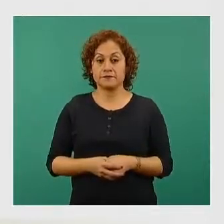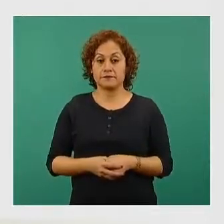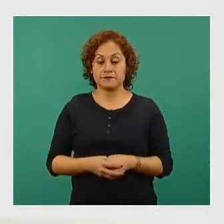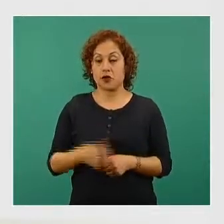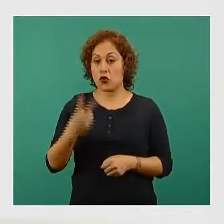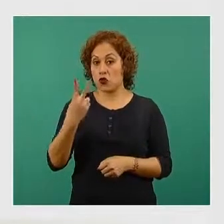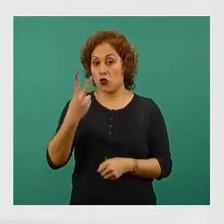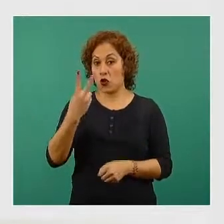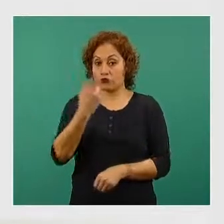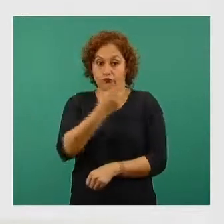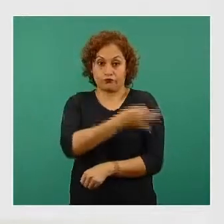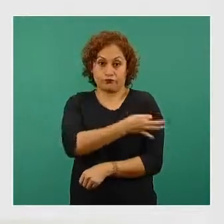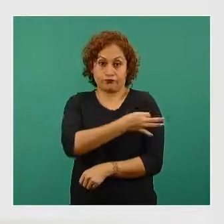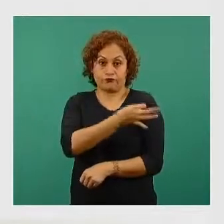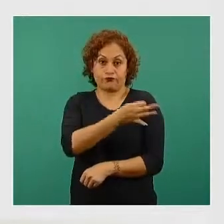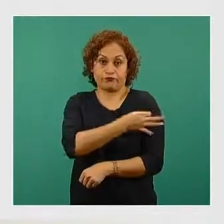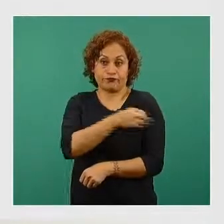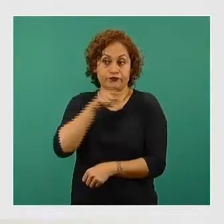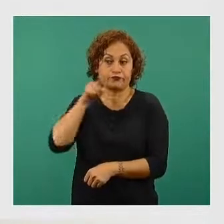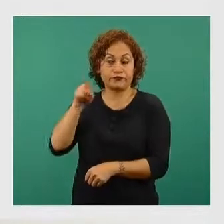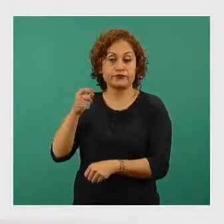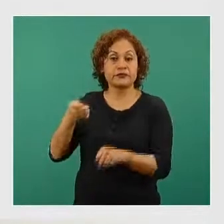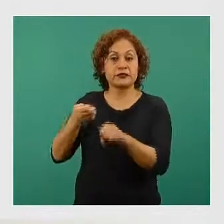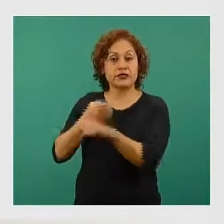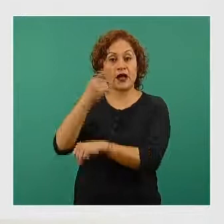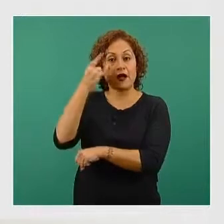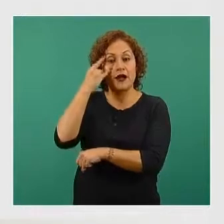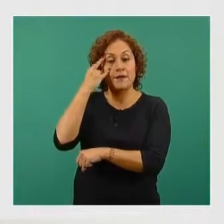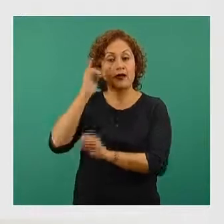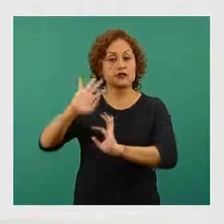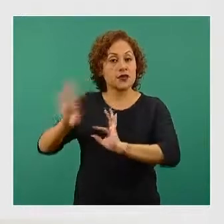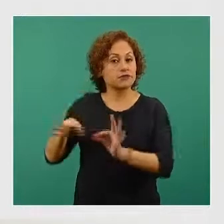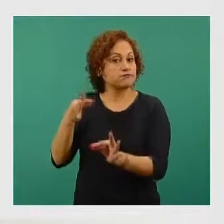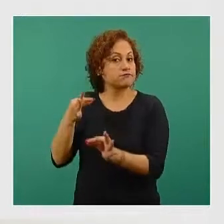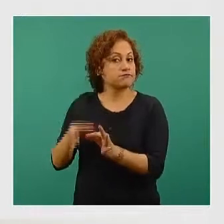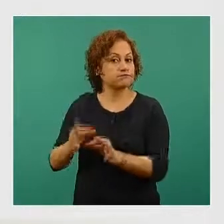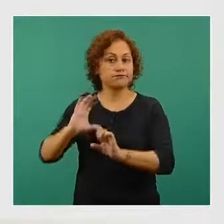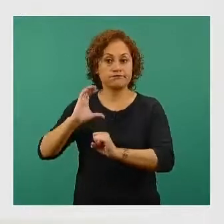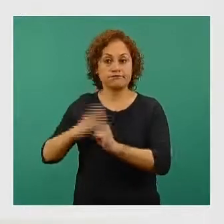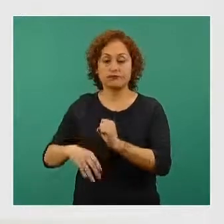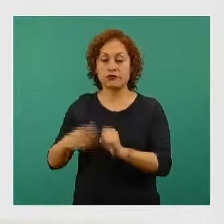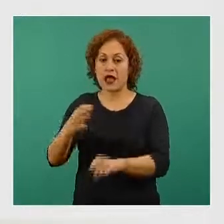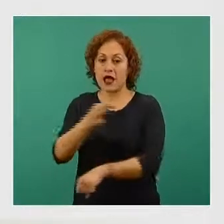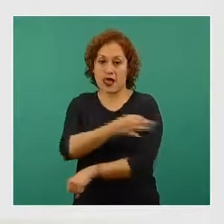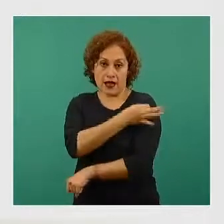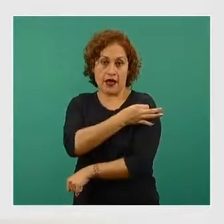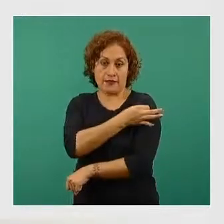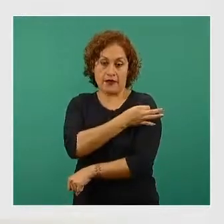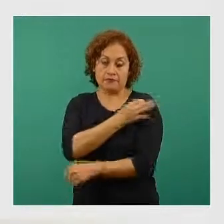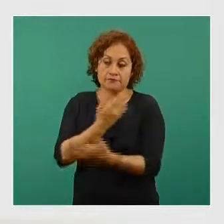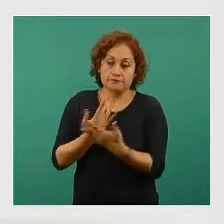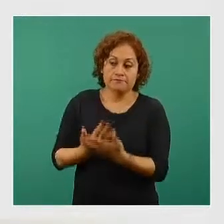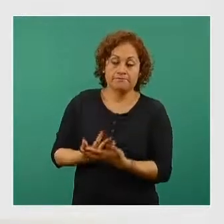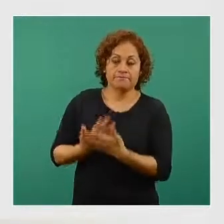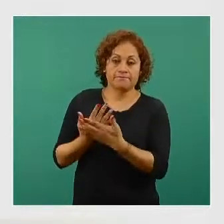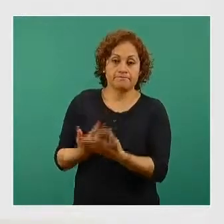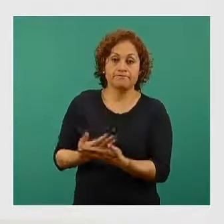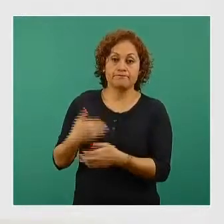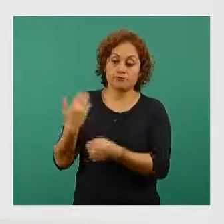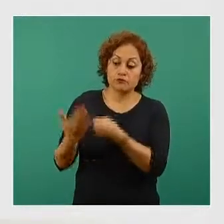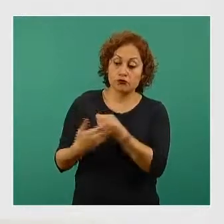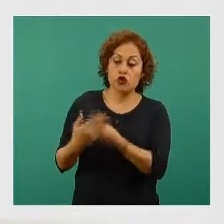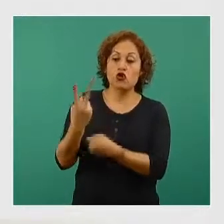2 dosis, lo que quiere decir que ya tienen el esquema completo y por lo tanto entonces esperaríamos que en las siguientes 2